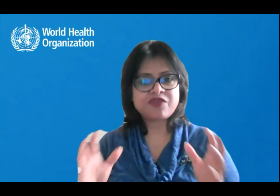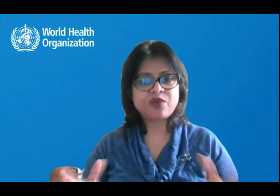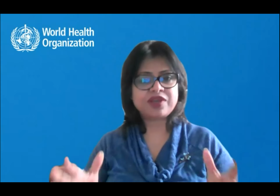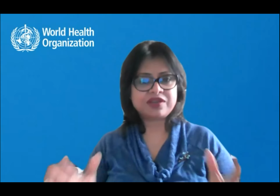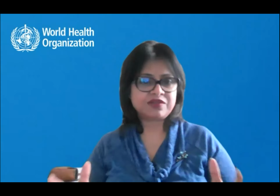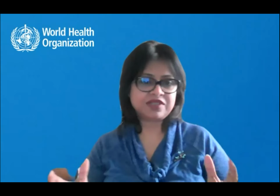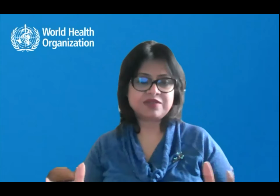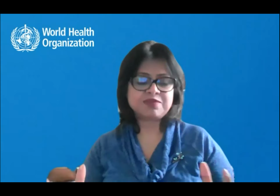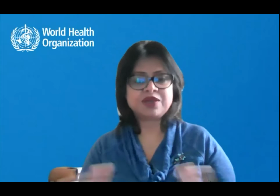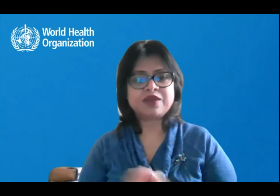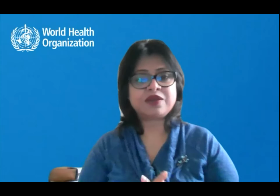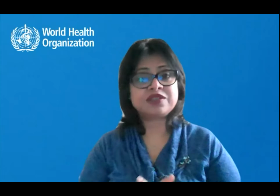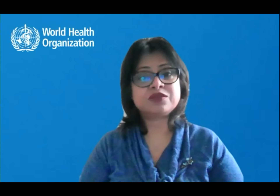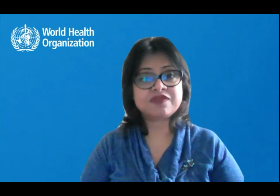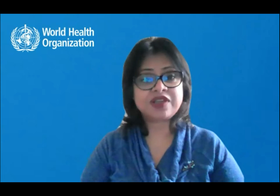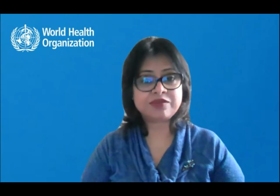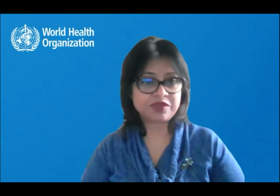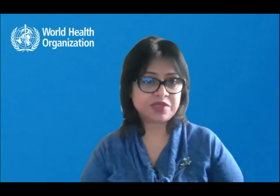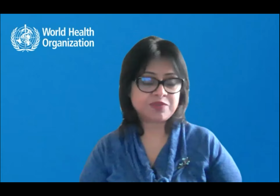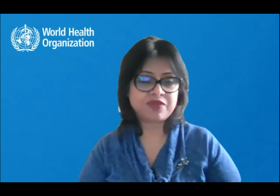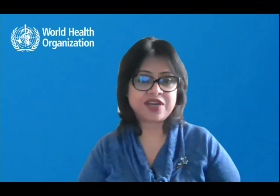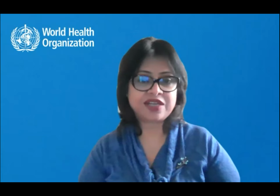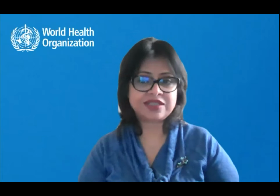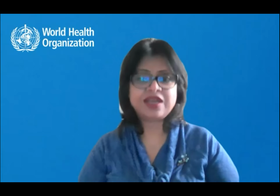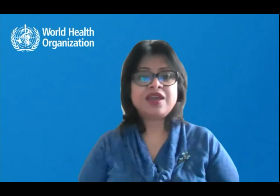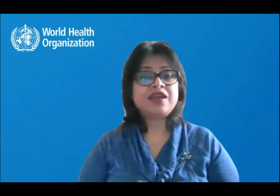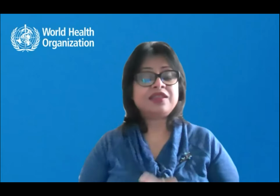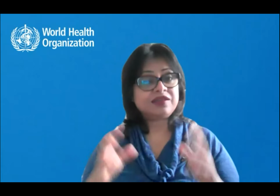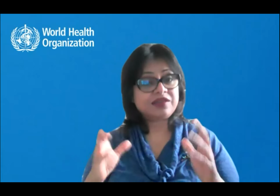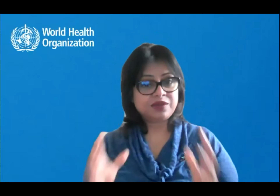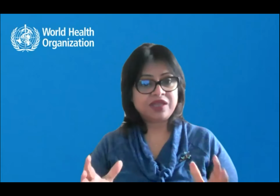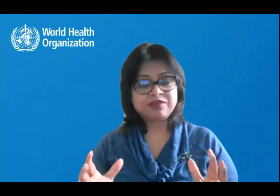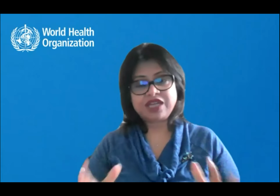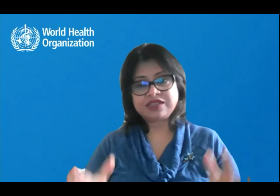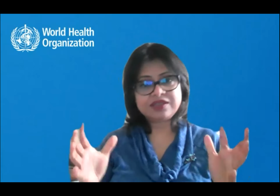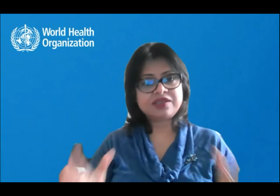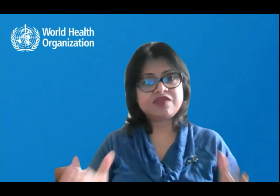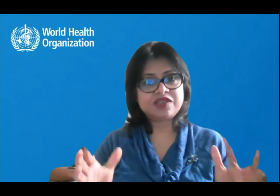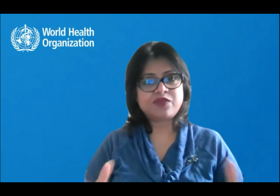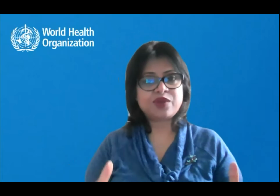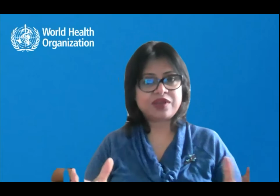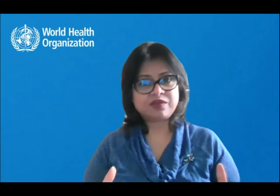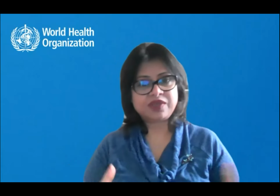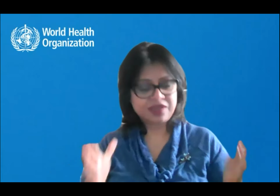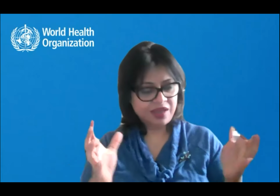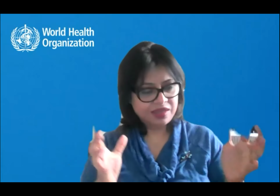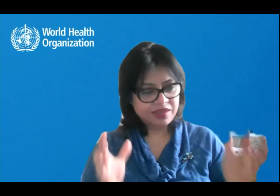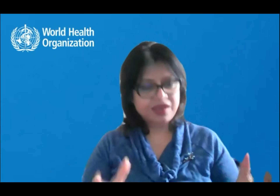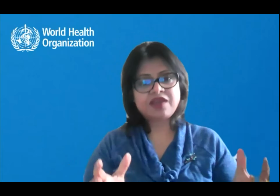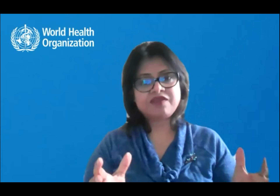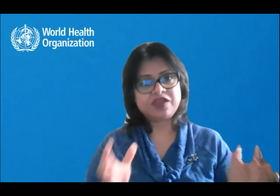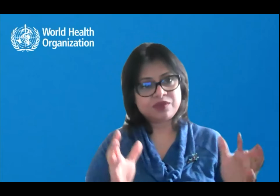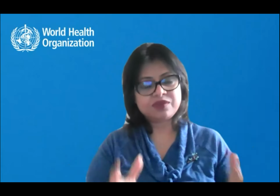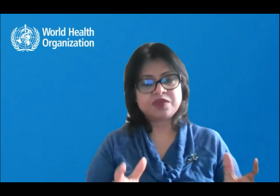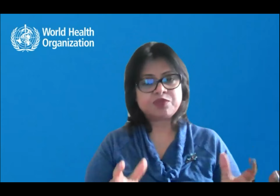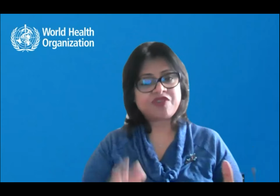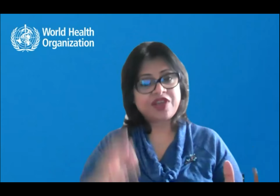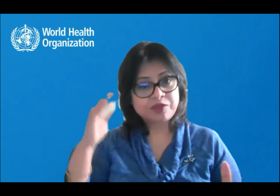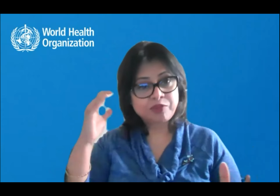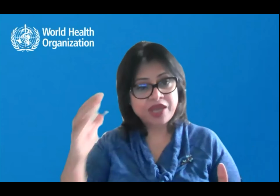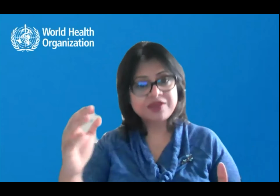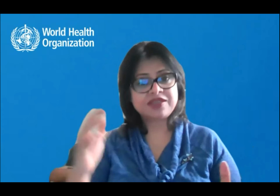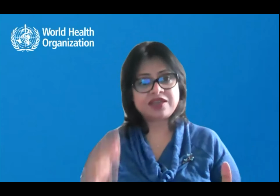ahora la hemos aplicado en 74 países para desarrollar sus perfiles de riesgos y esos 74